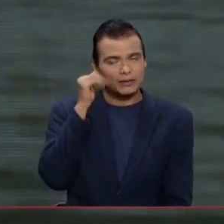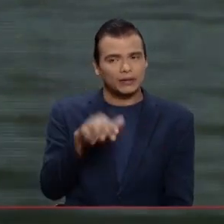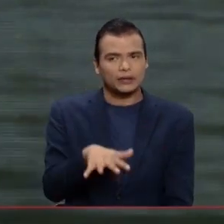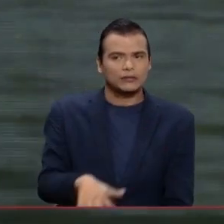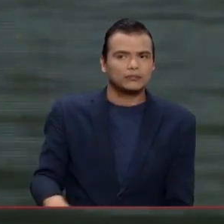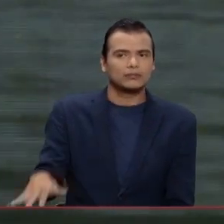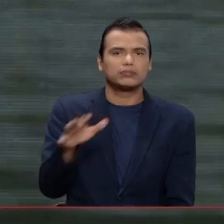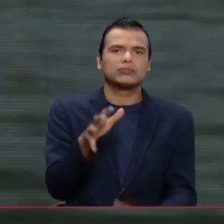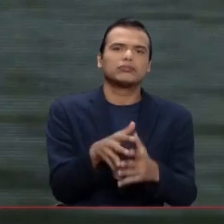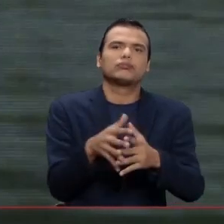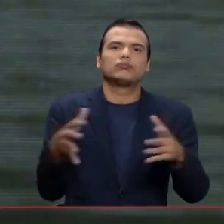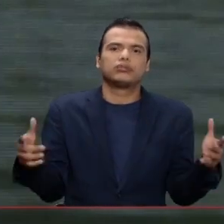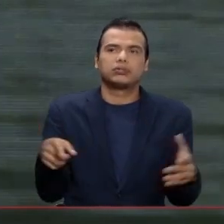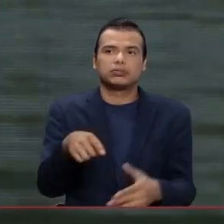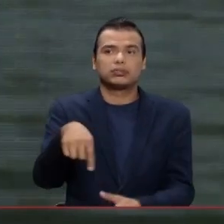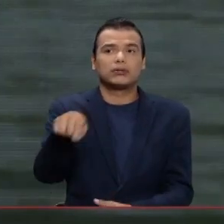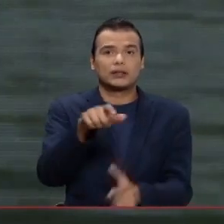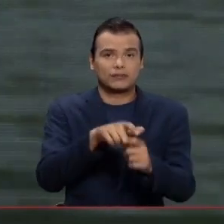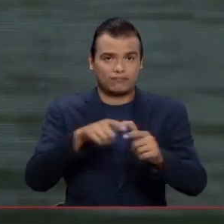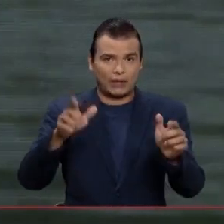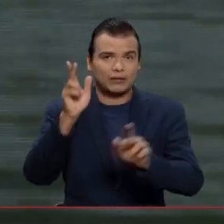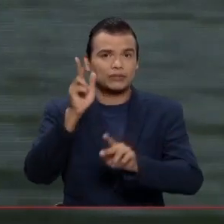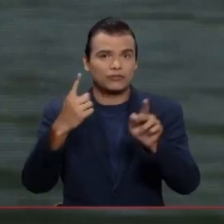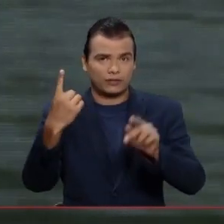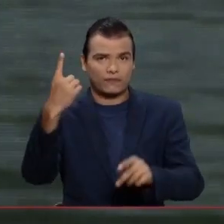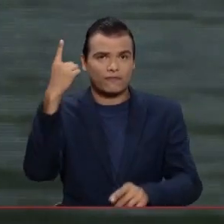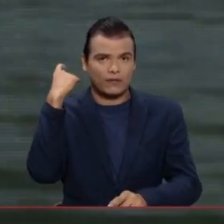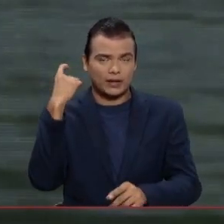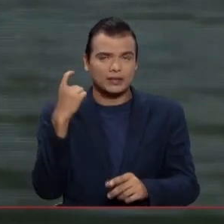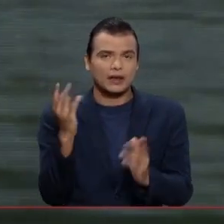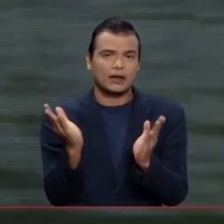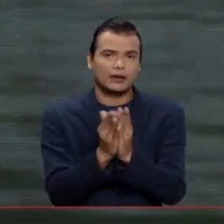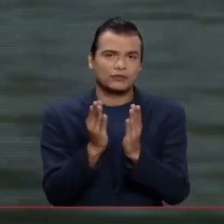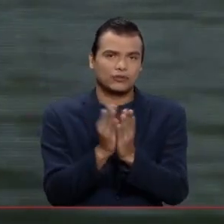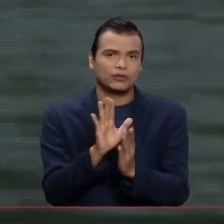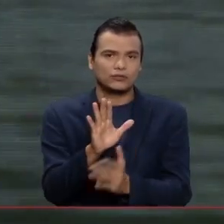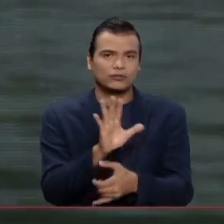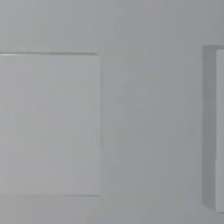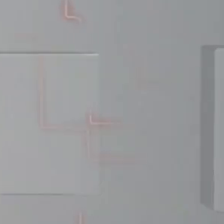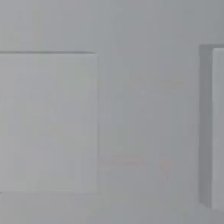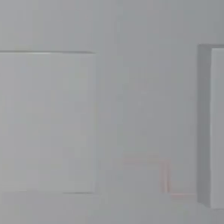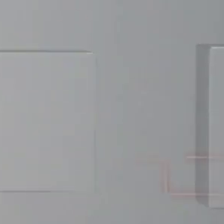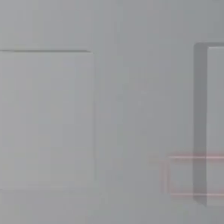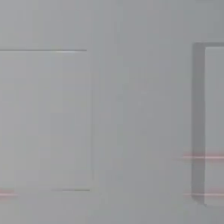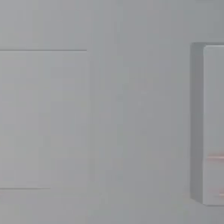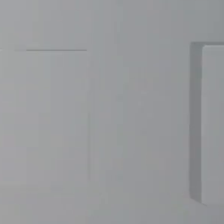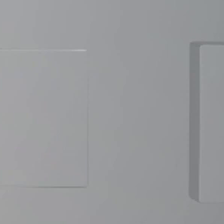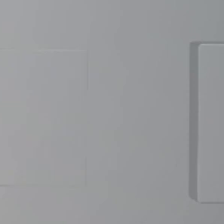del déficit educativo que debe existir para la juventud del Pacífico.